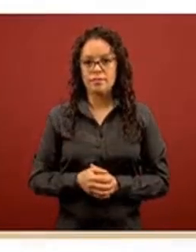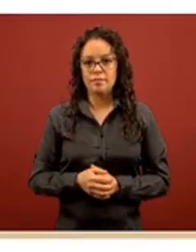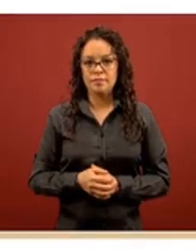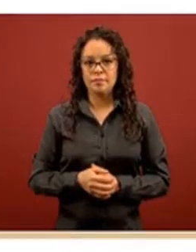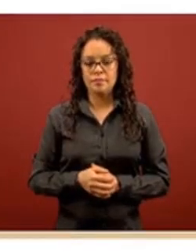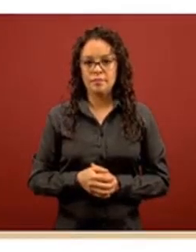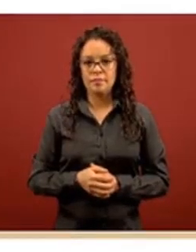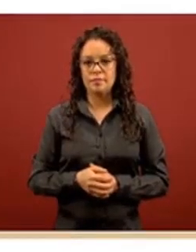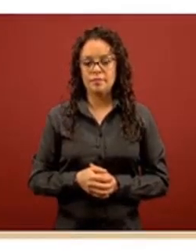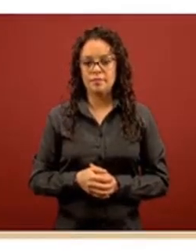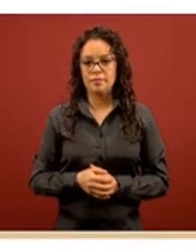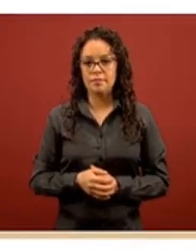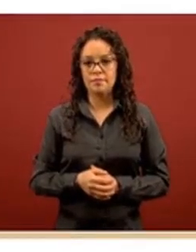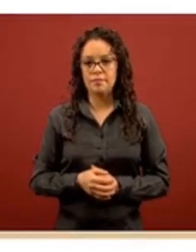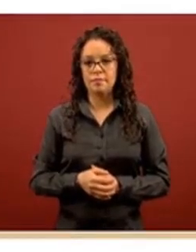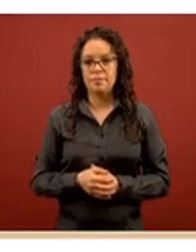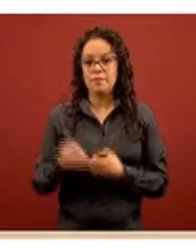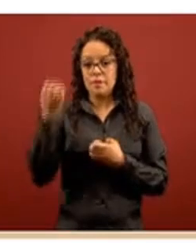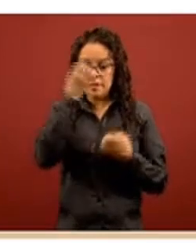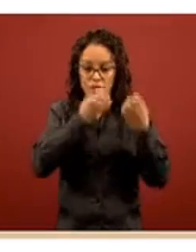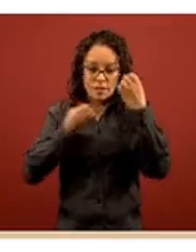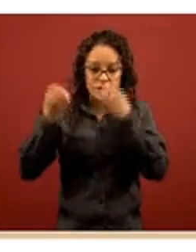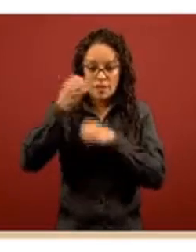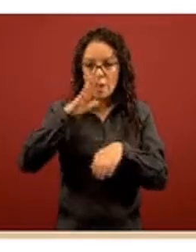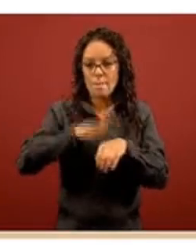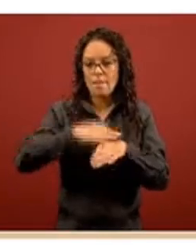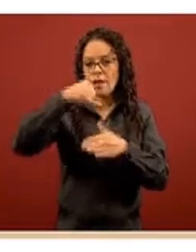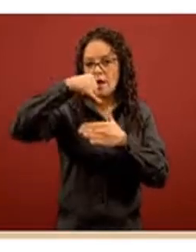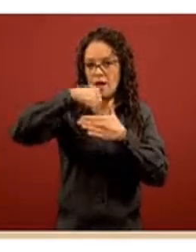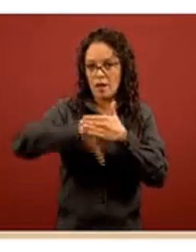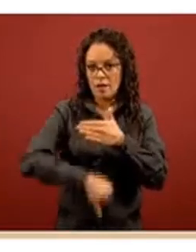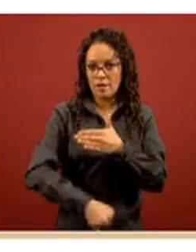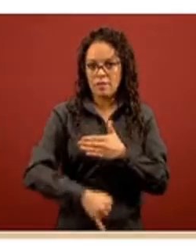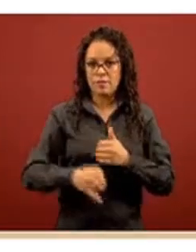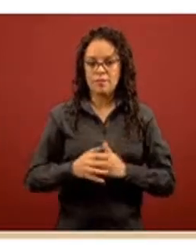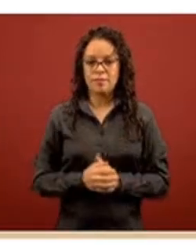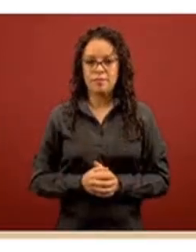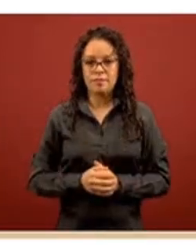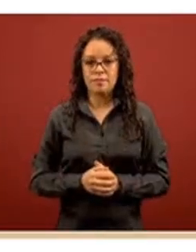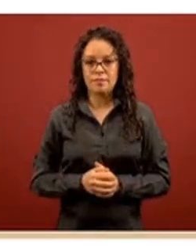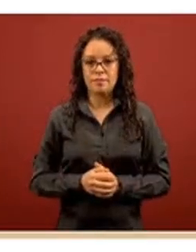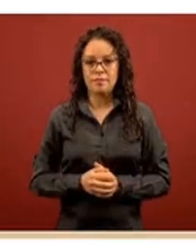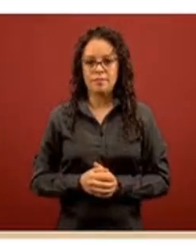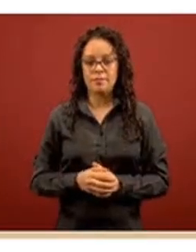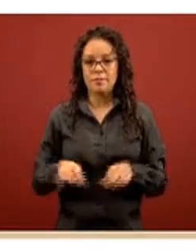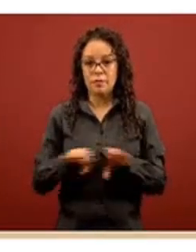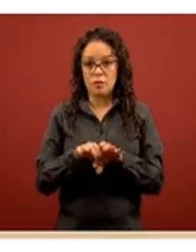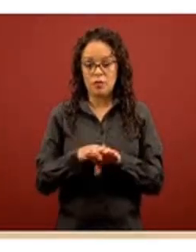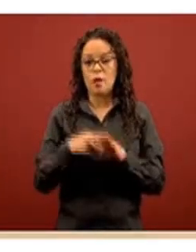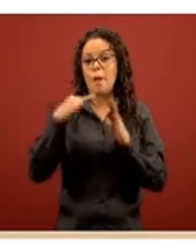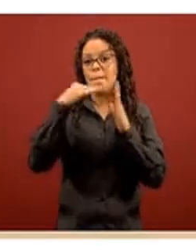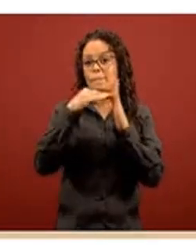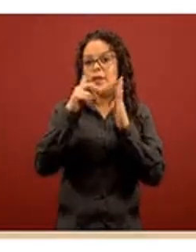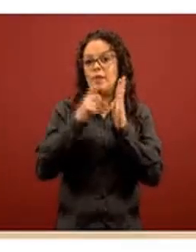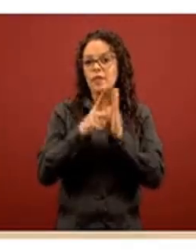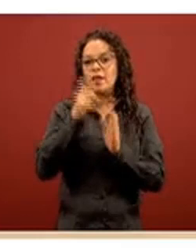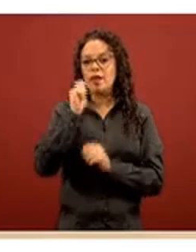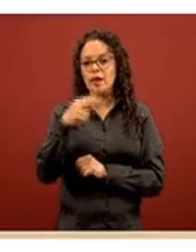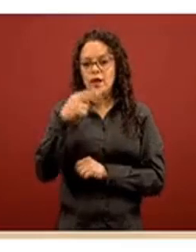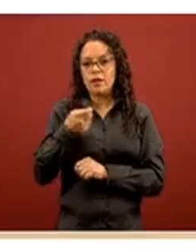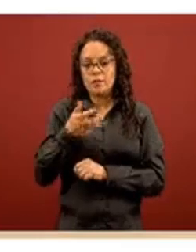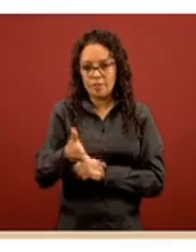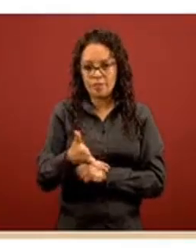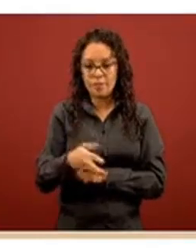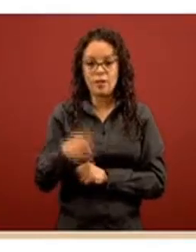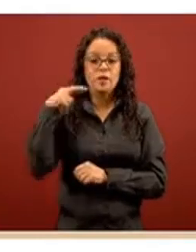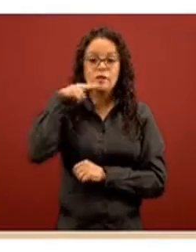me voy a parar brevemente para comentarlo, con una metodología que se llama revisión rápida de